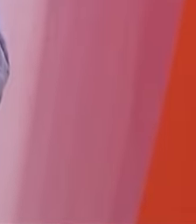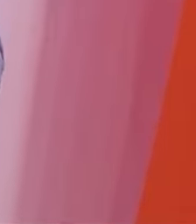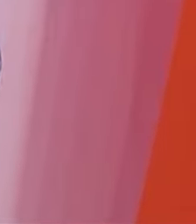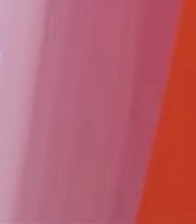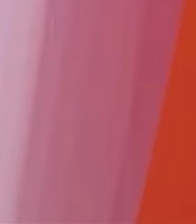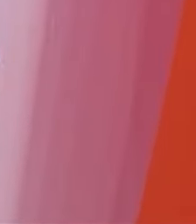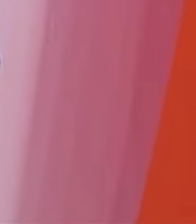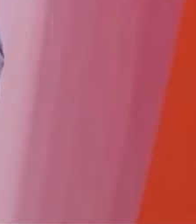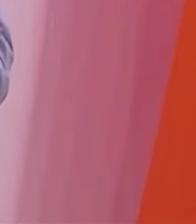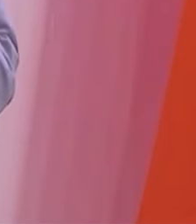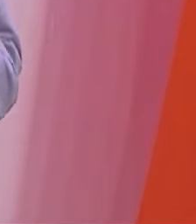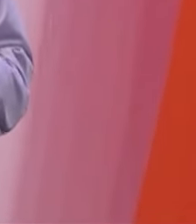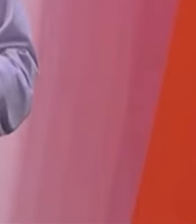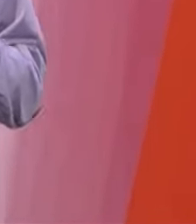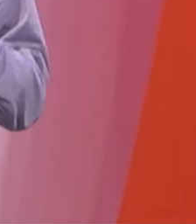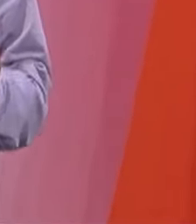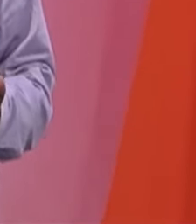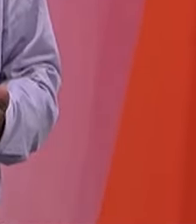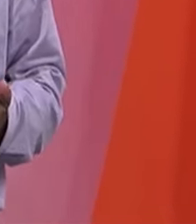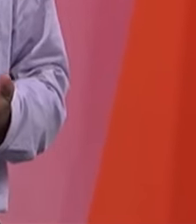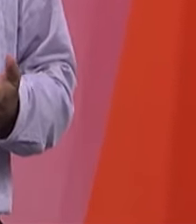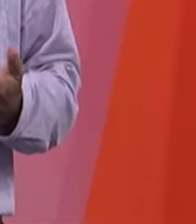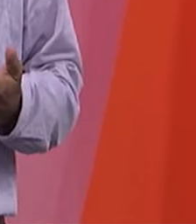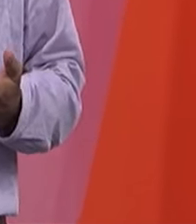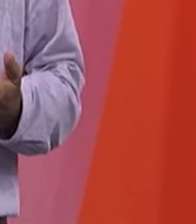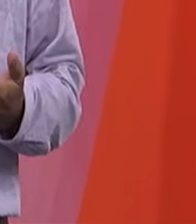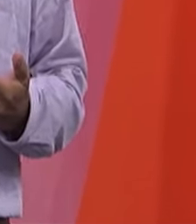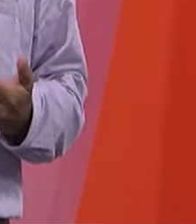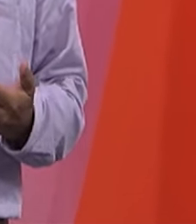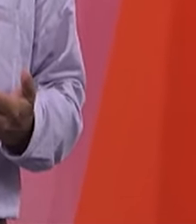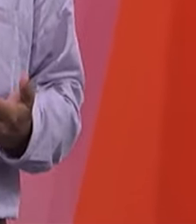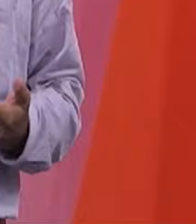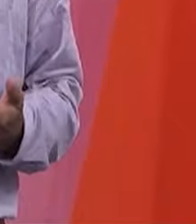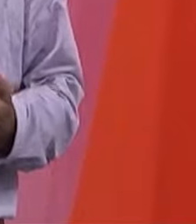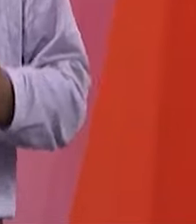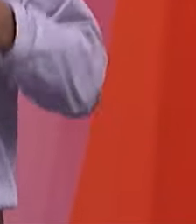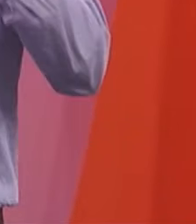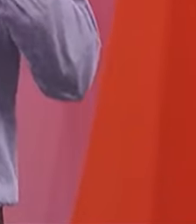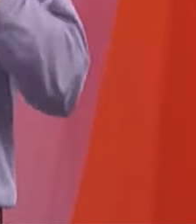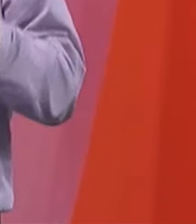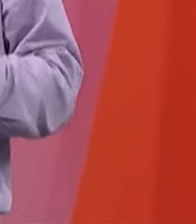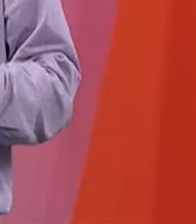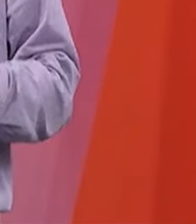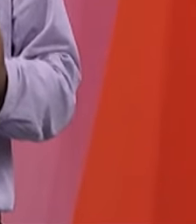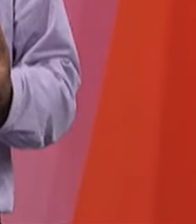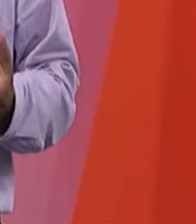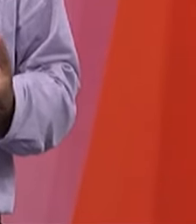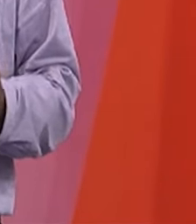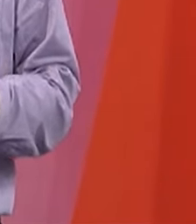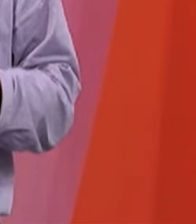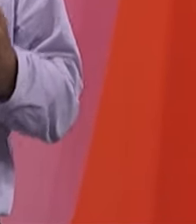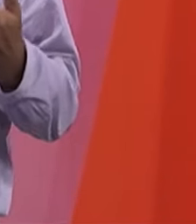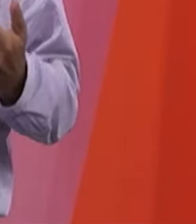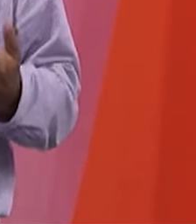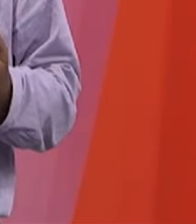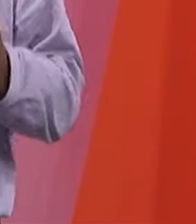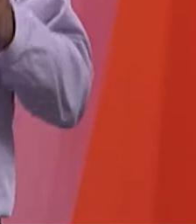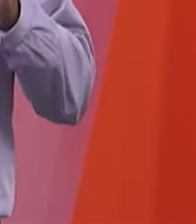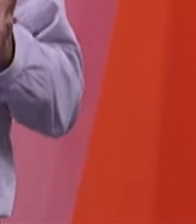que repasarlo varias veces para que nos vayamos acostumbrando y vayamos asociando su sonido, su práctica, para que